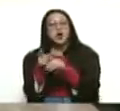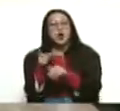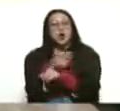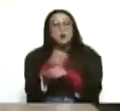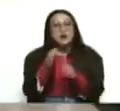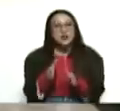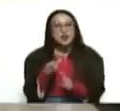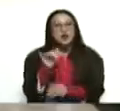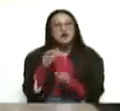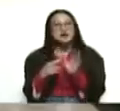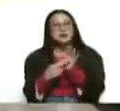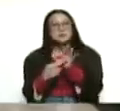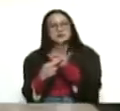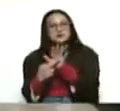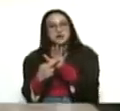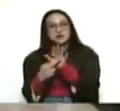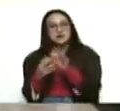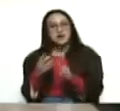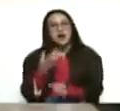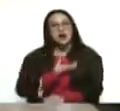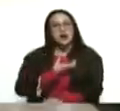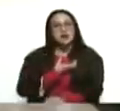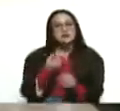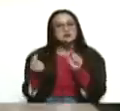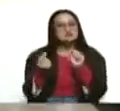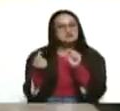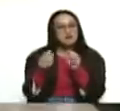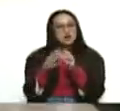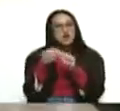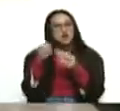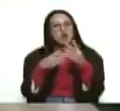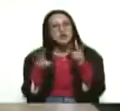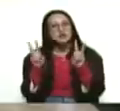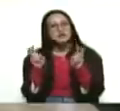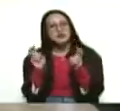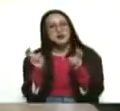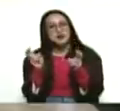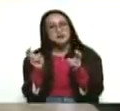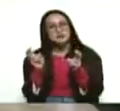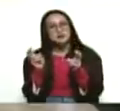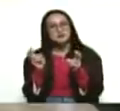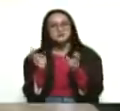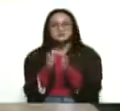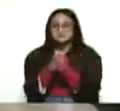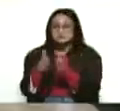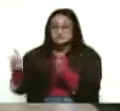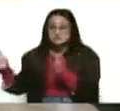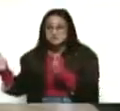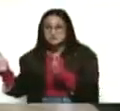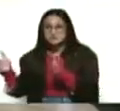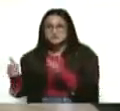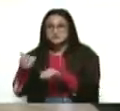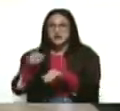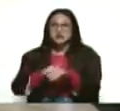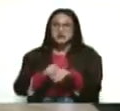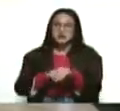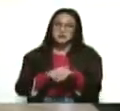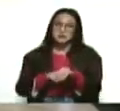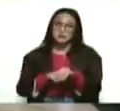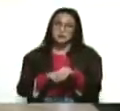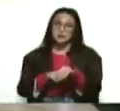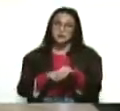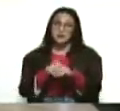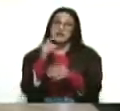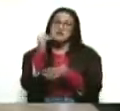y representantes de los alcaldes para discutir todos los elementos relacionados con las exenciones, sobre todo, con